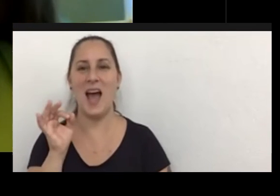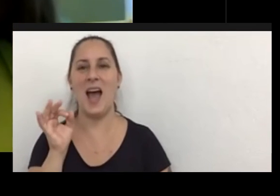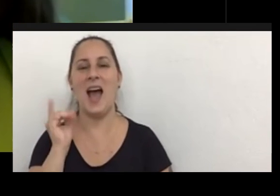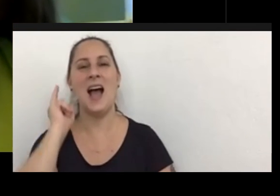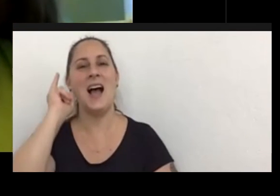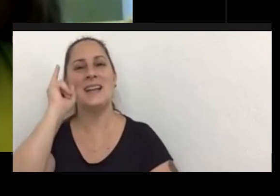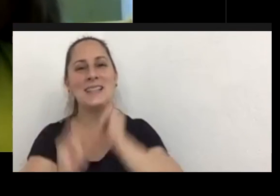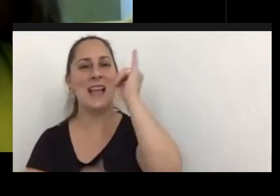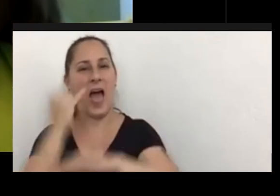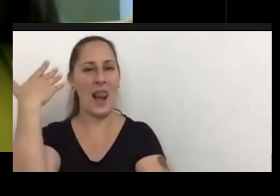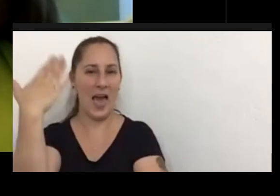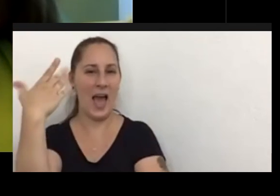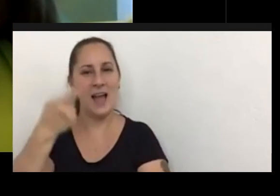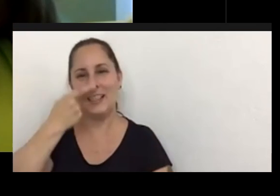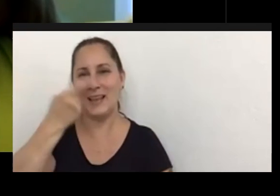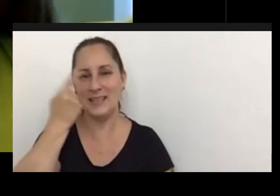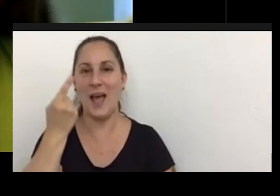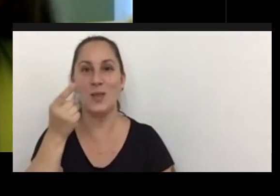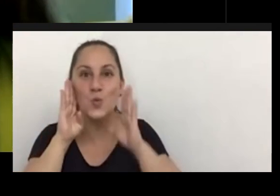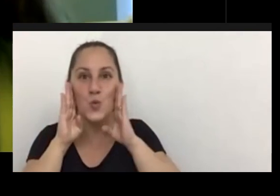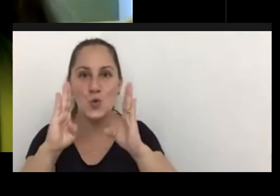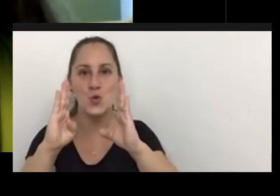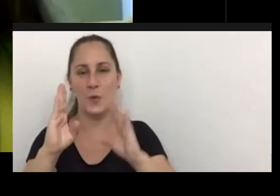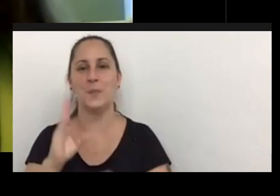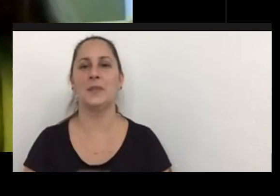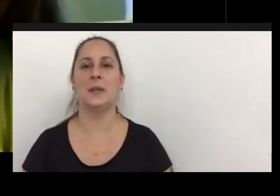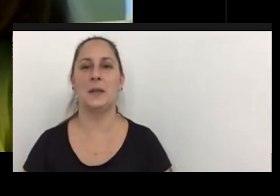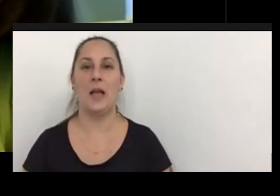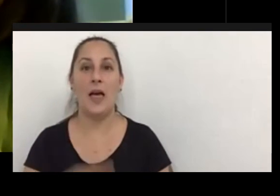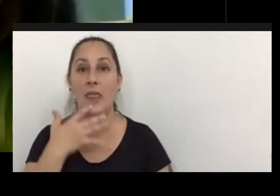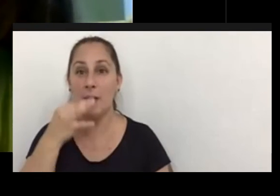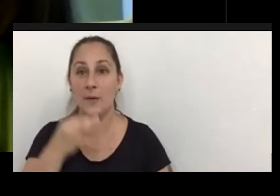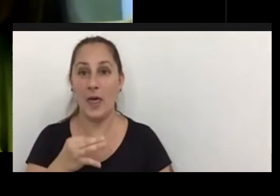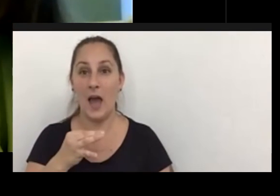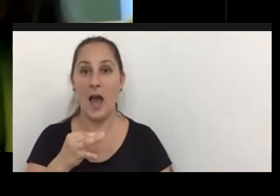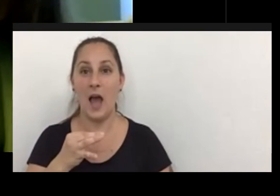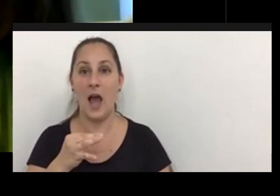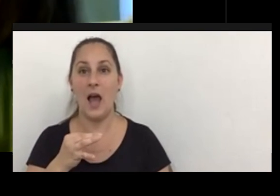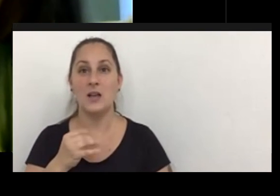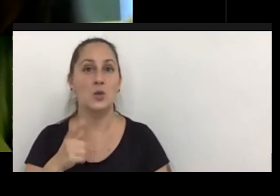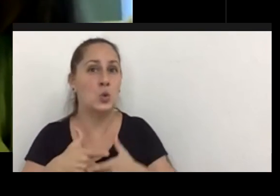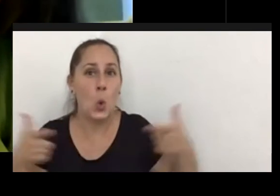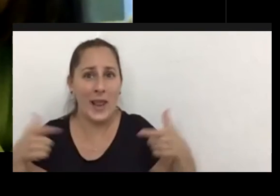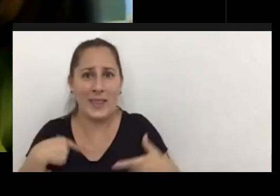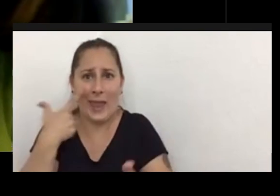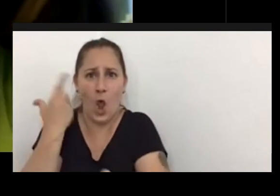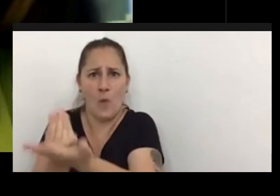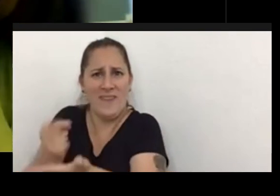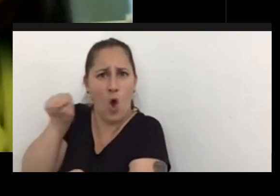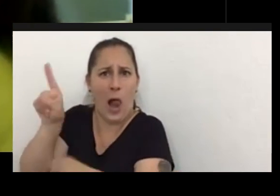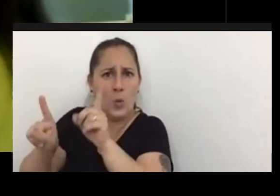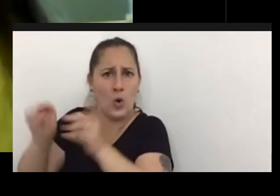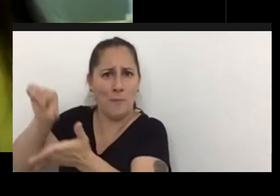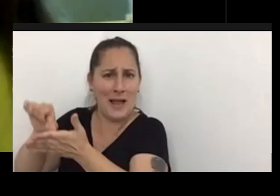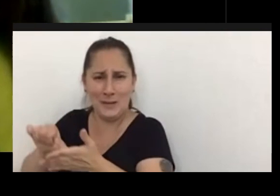entretenida. Así que por eso también me pareció genial. Te digo que estoy como, menos mal que no estoy en algunos países porque estaría complicadísimo.